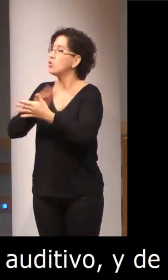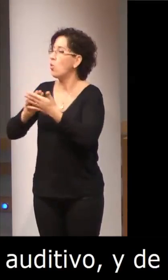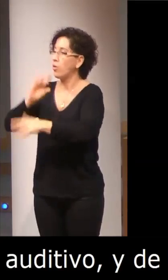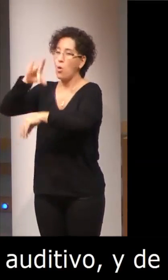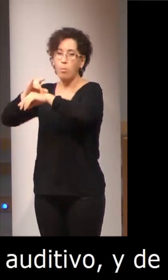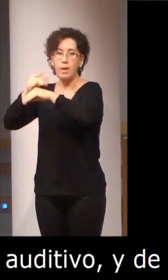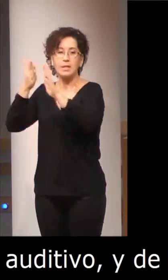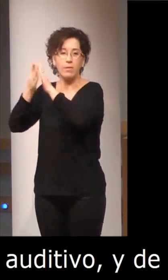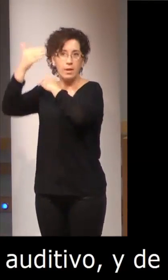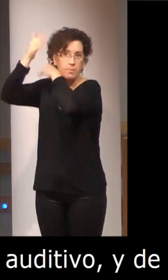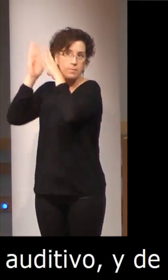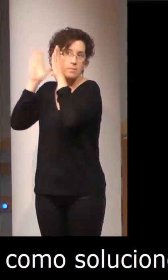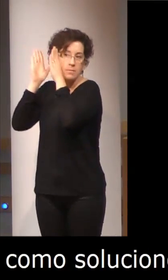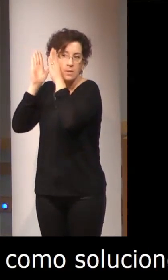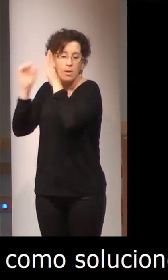la sordera.